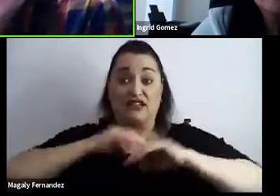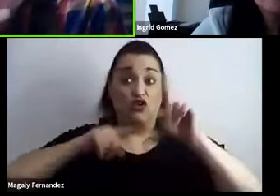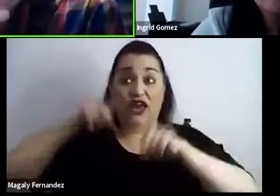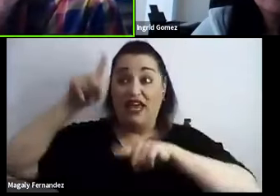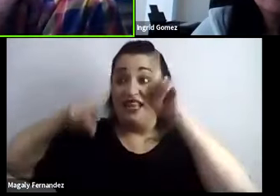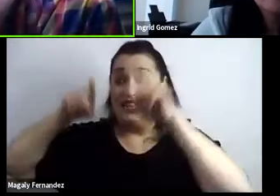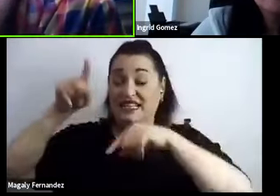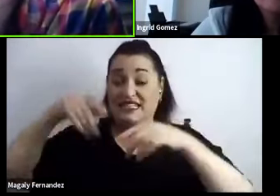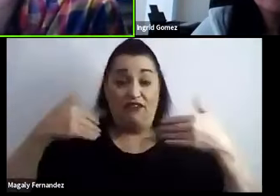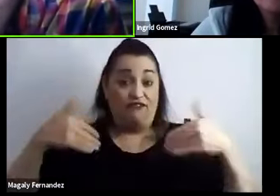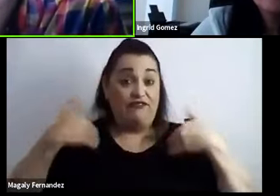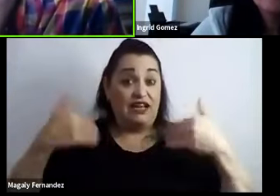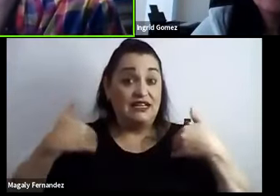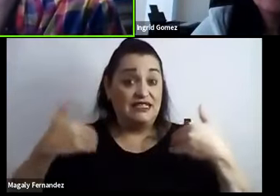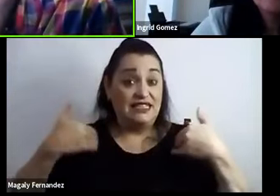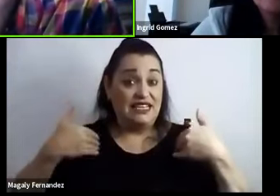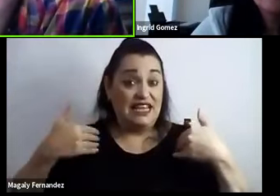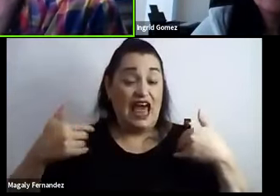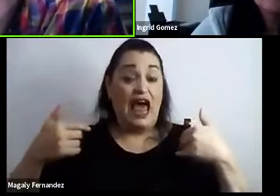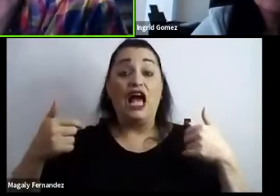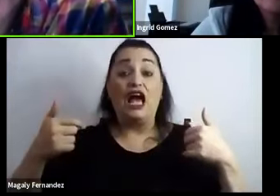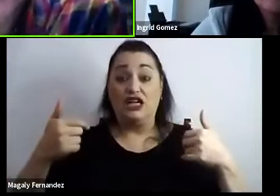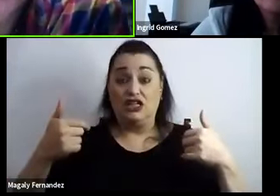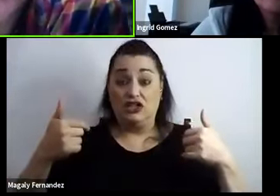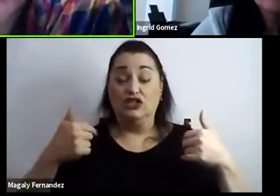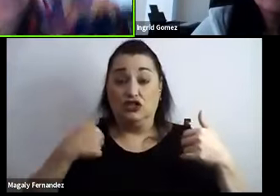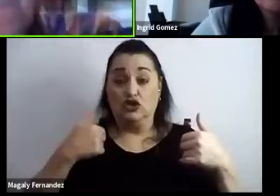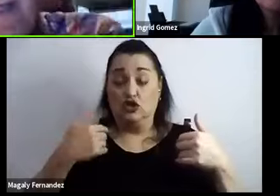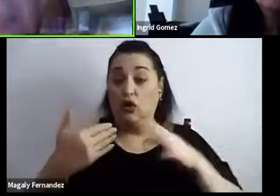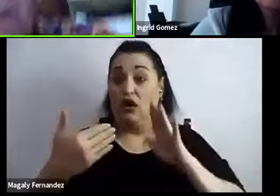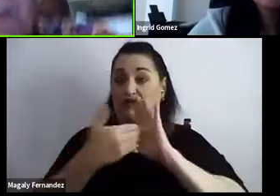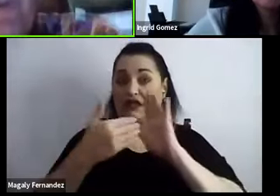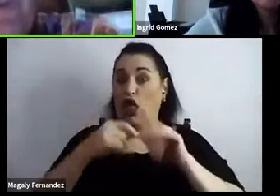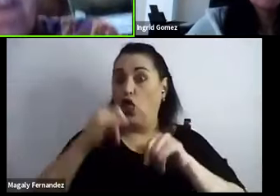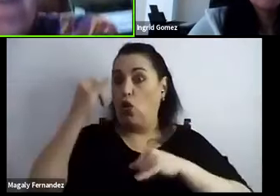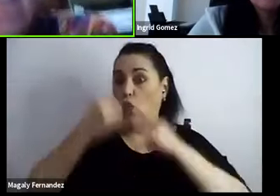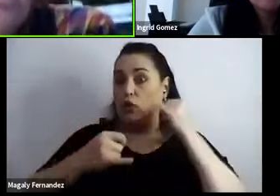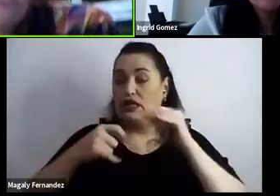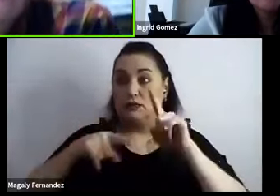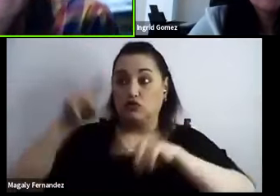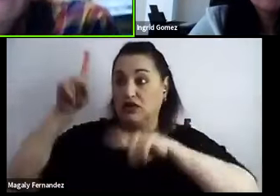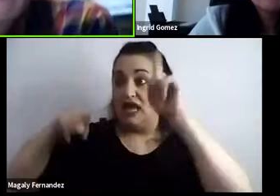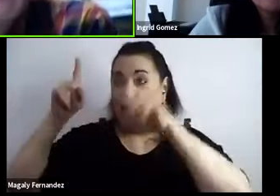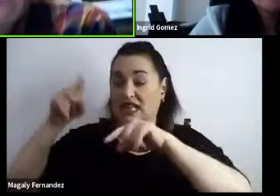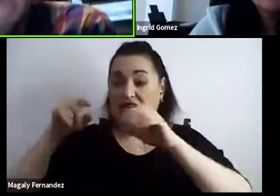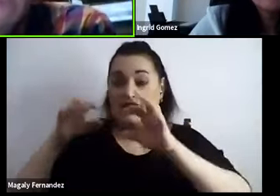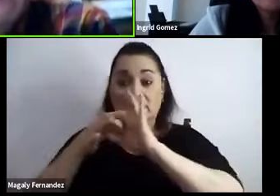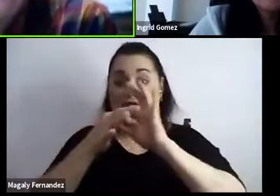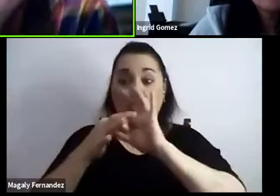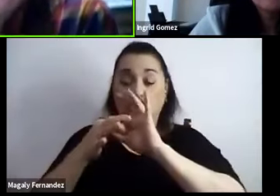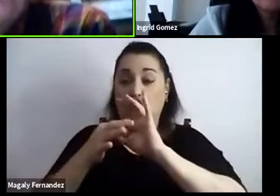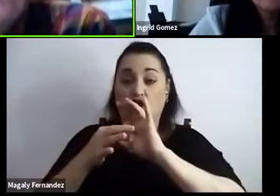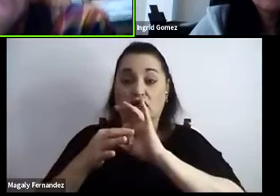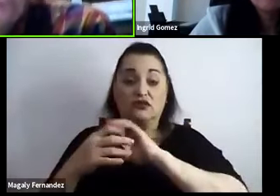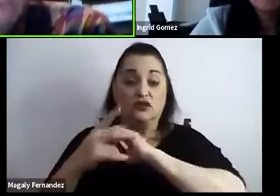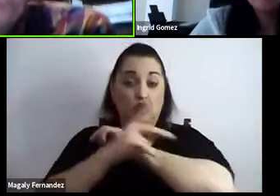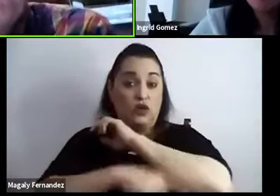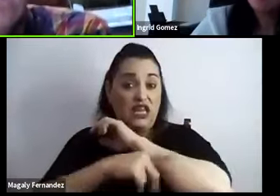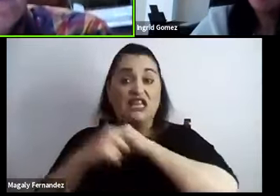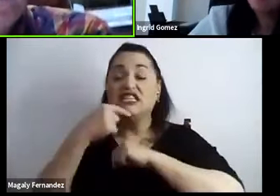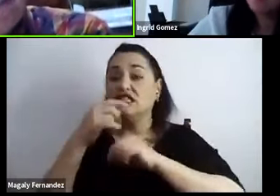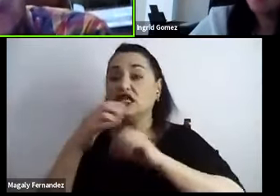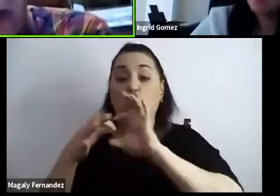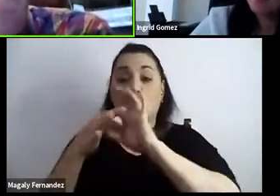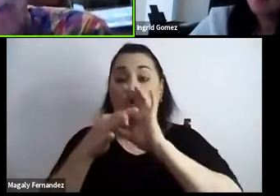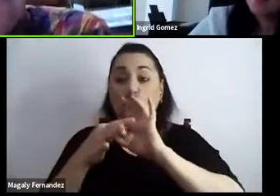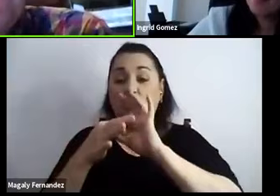felicidad, de los cuales estoy muy decepcionado de los últimos índices de felicidad de Naciones Unidas, que son índices que dicen consolidados en los